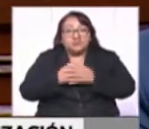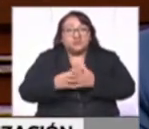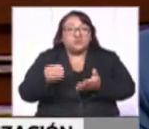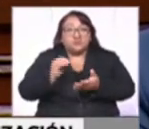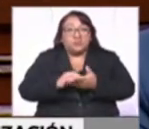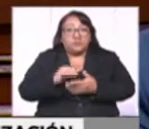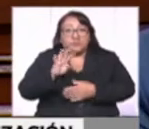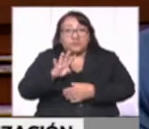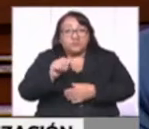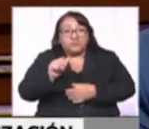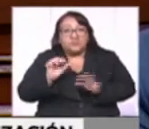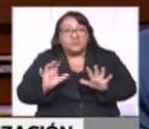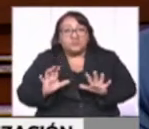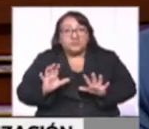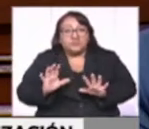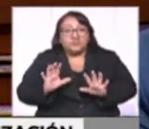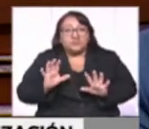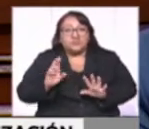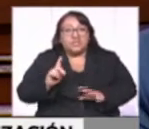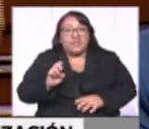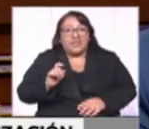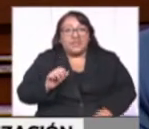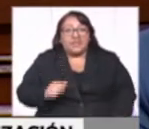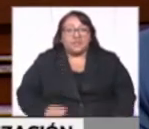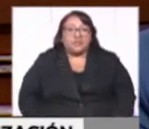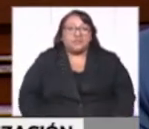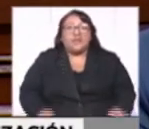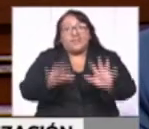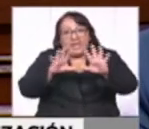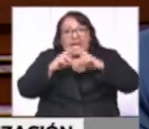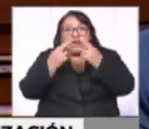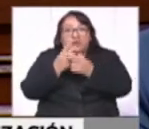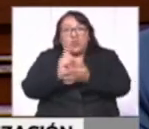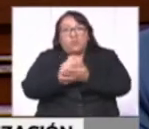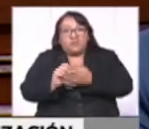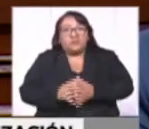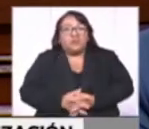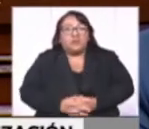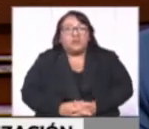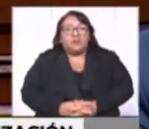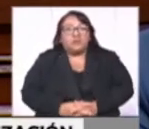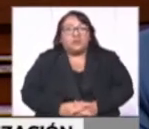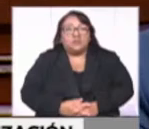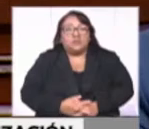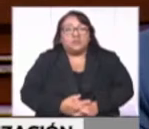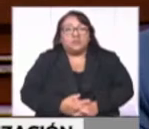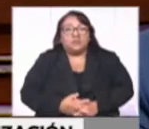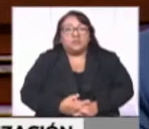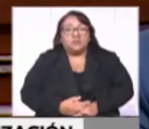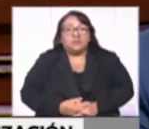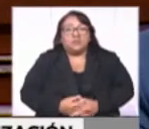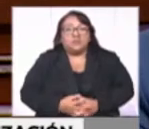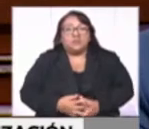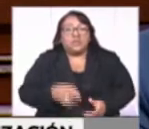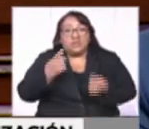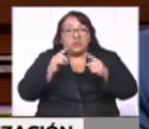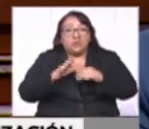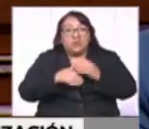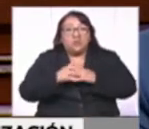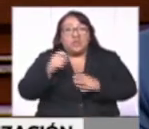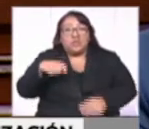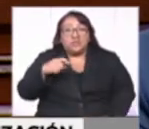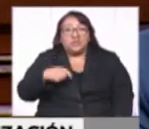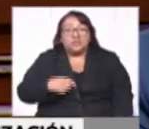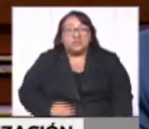de 4 a 10 dietas y, por lo tanto, a 10 sesiones mensuales. Esto, por supuesto, de acuerdo a la necesidad,